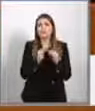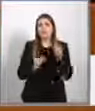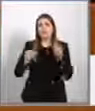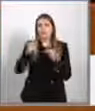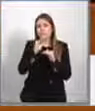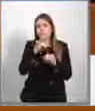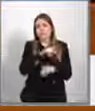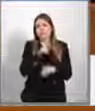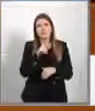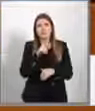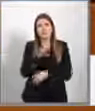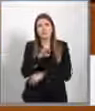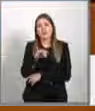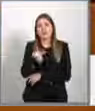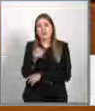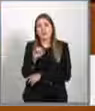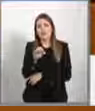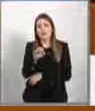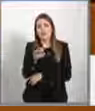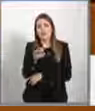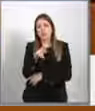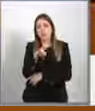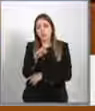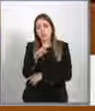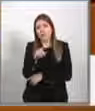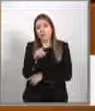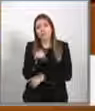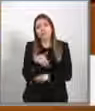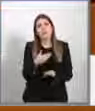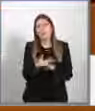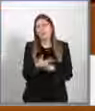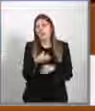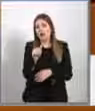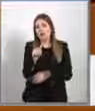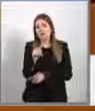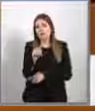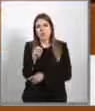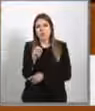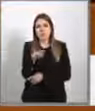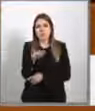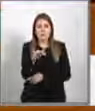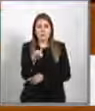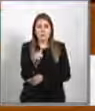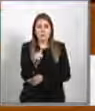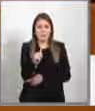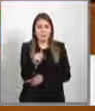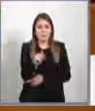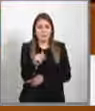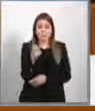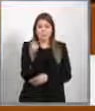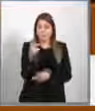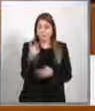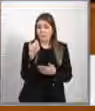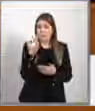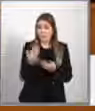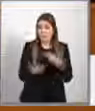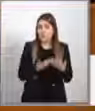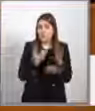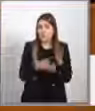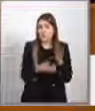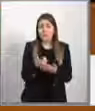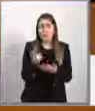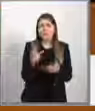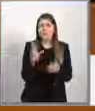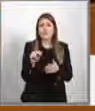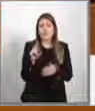Ejecutivo, vulnera el principio de autonomía. Tan el esquema que se propone no busca la verdadera